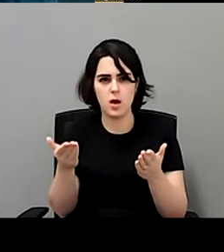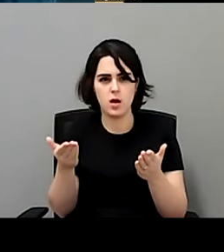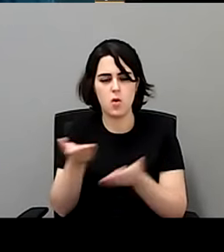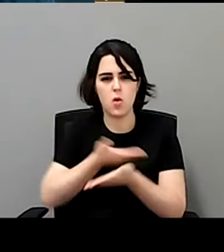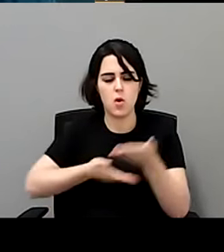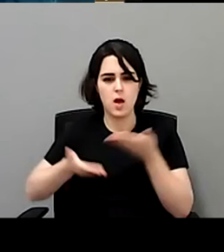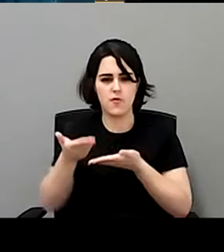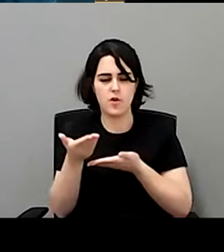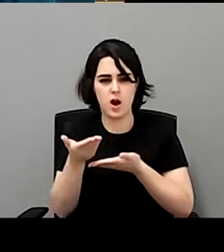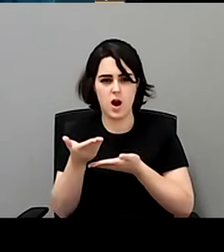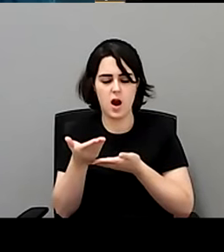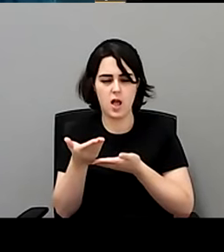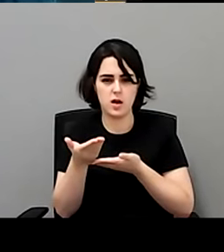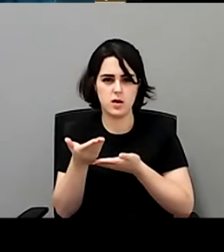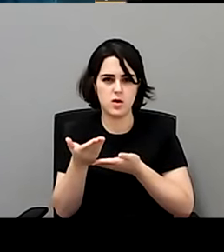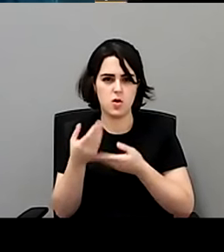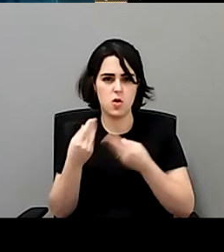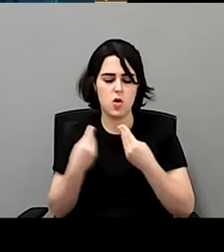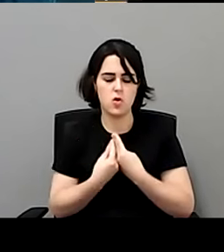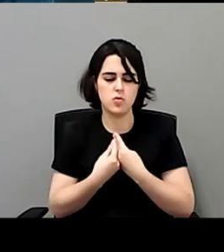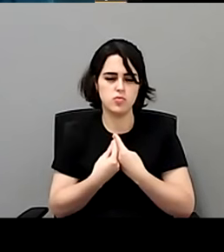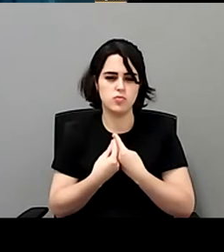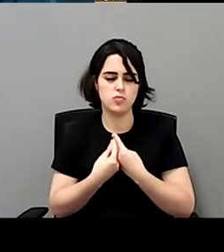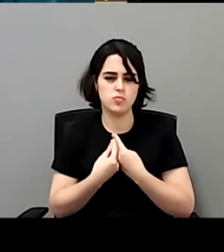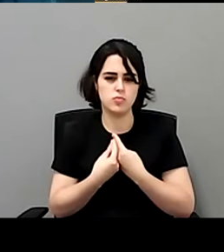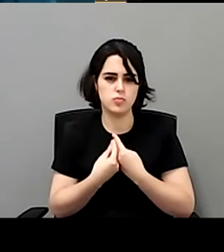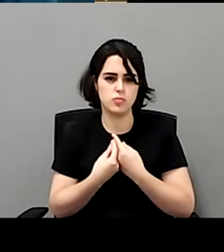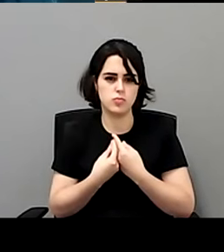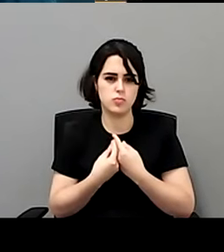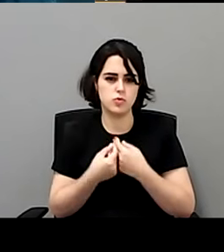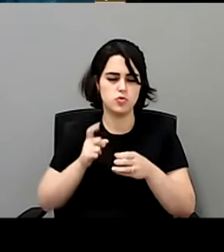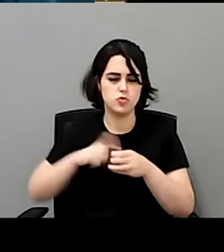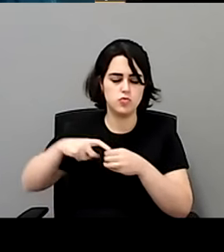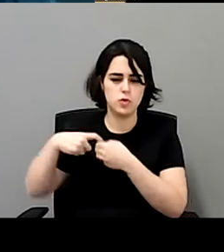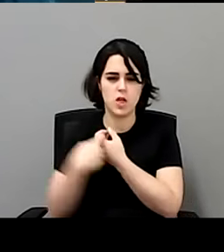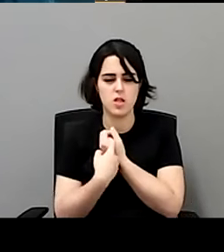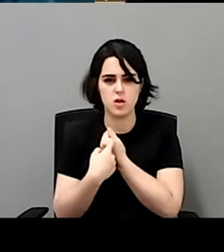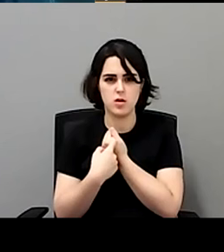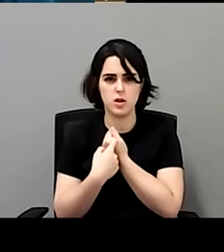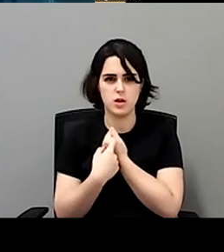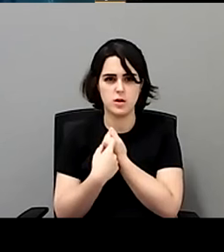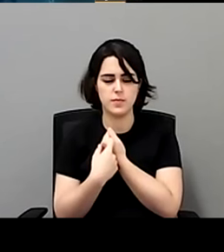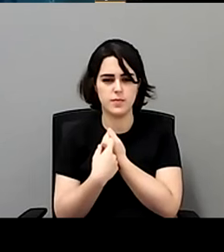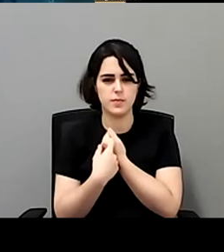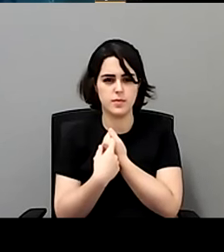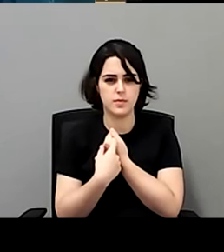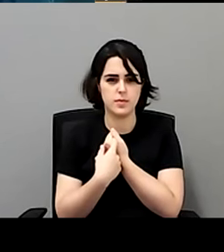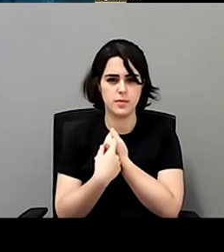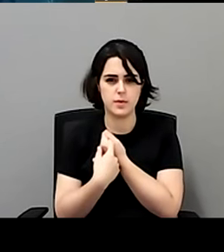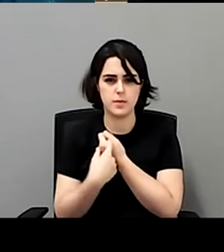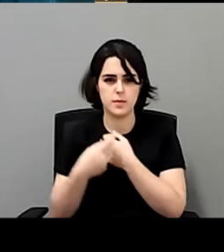colaborar. Hola, profesional, en la cotización de la Seguridad